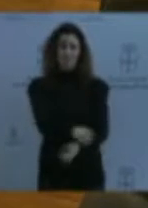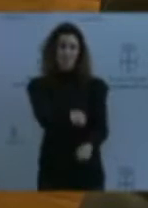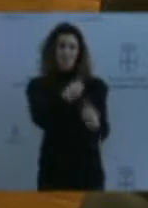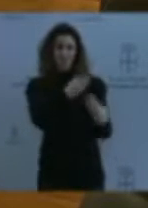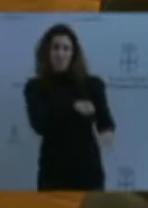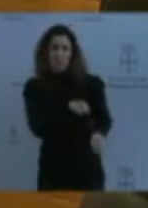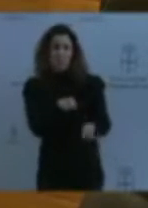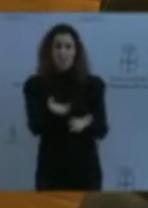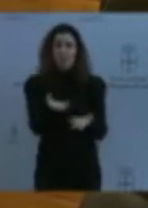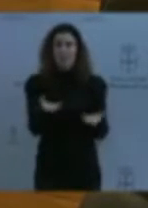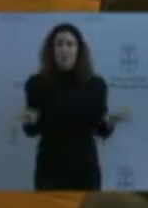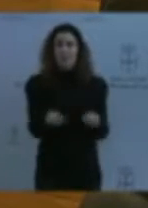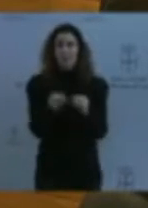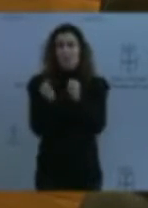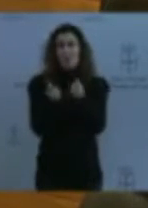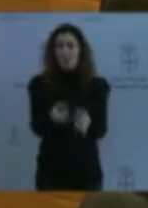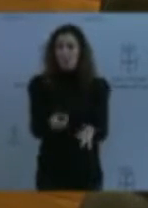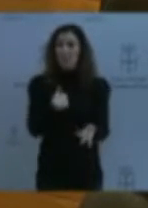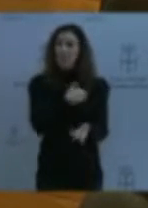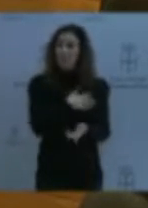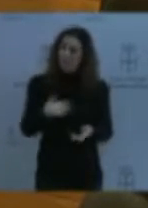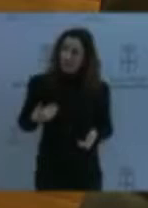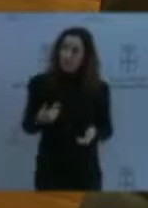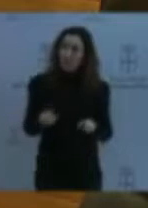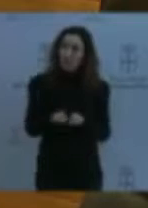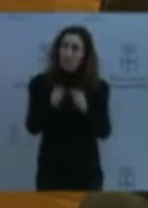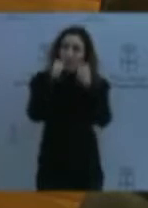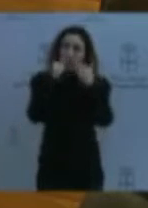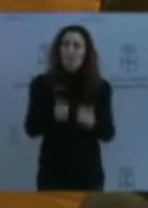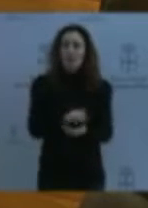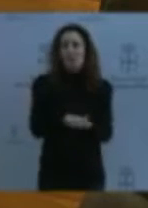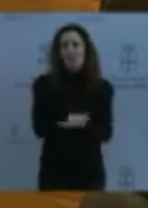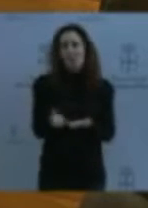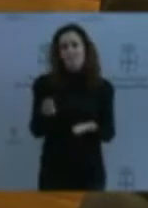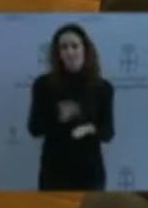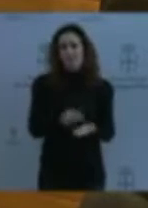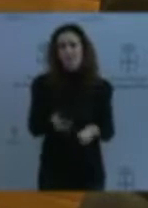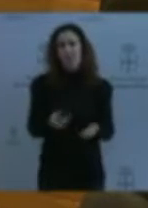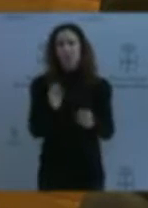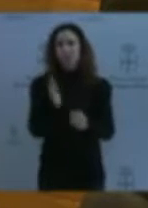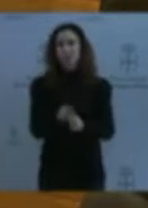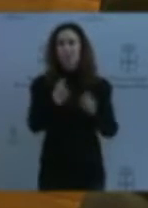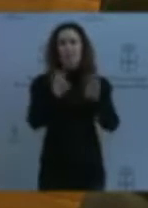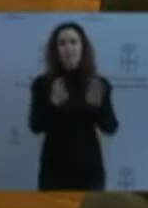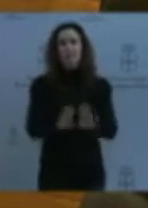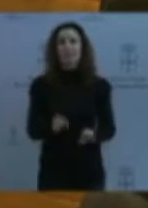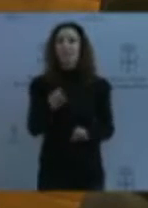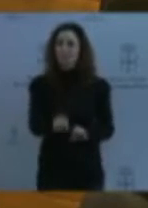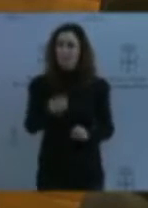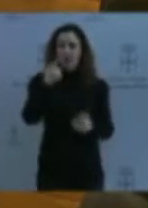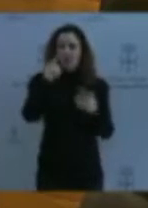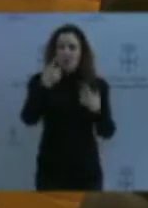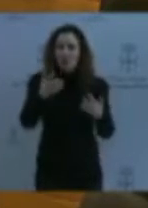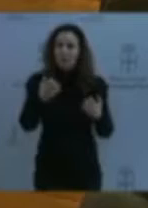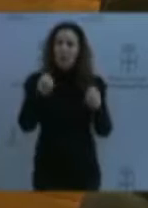queremos darle un toque un poco más humano. Los daños a las empresas también son muy importantes. Los quesos de